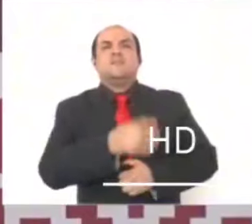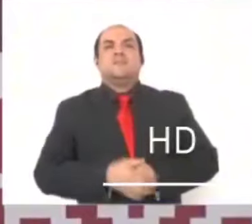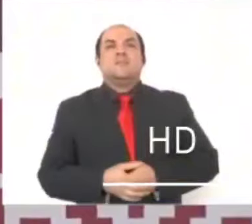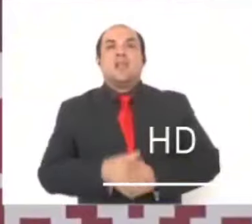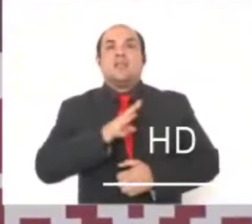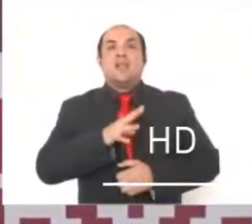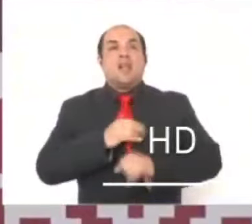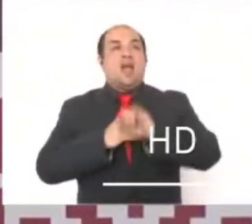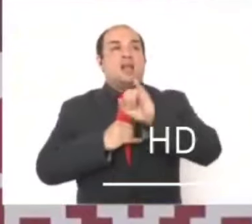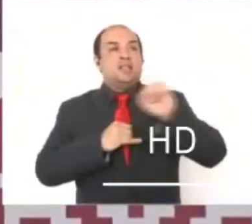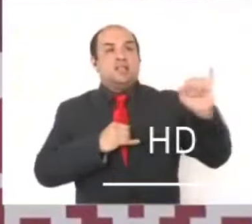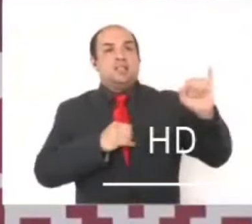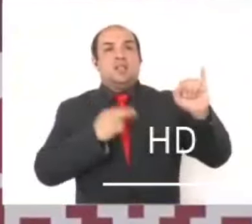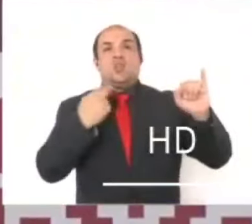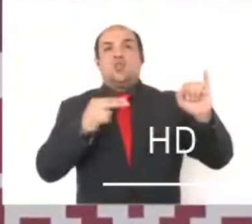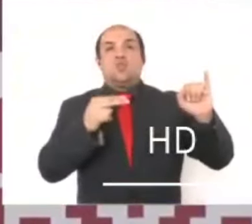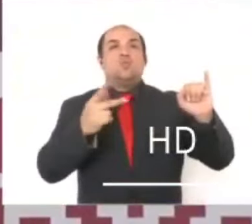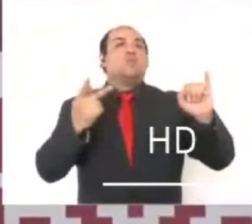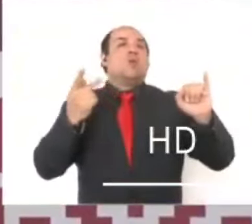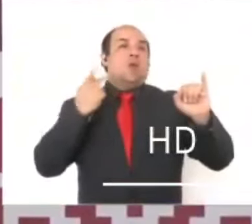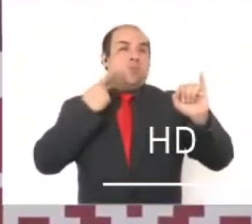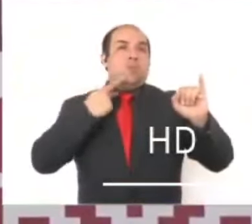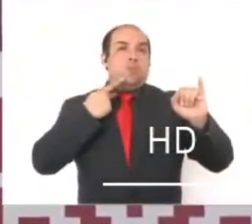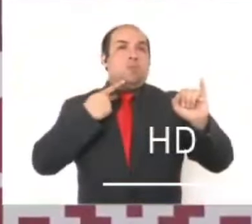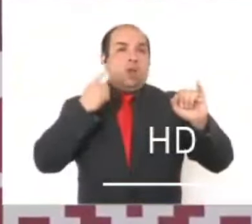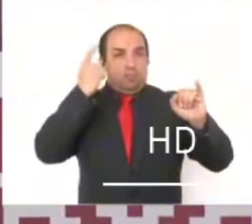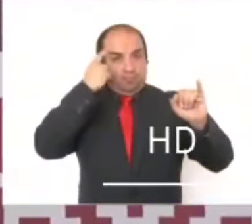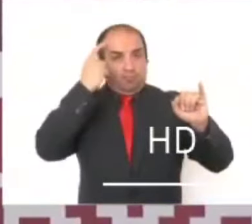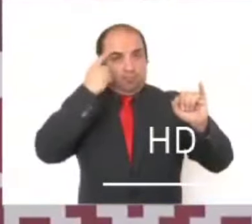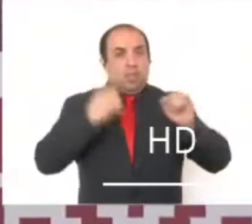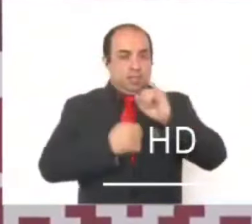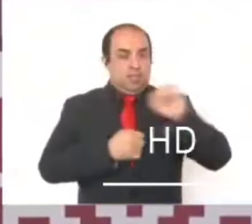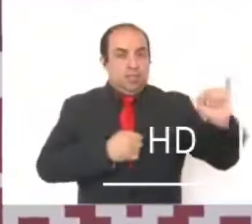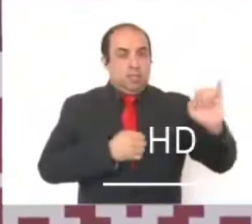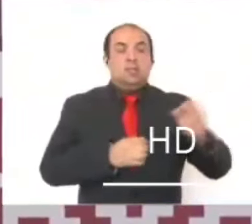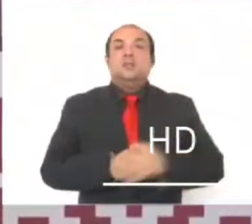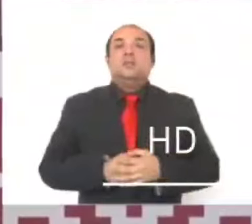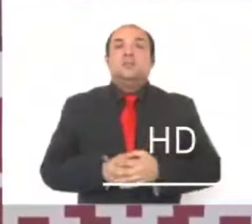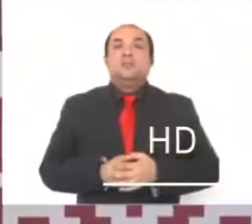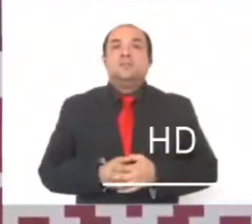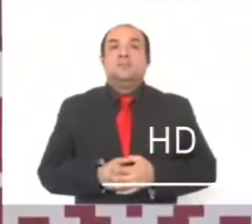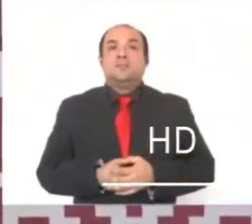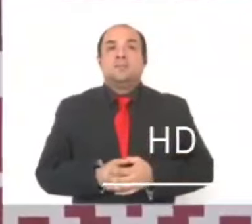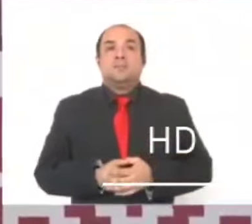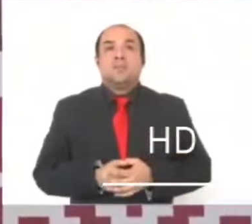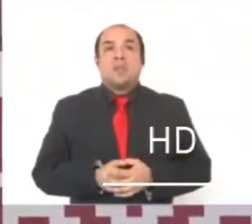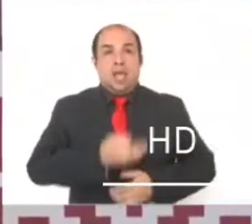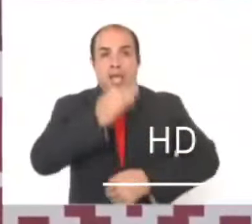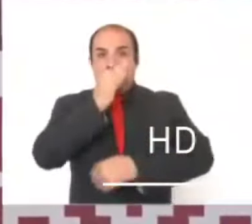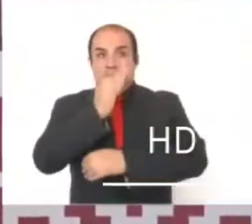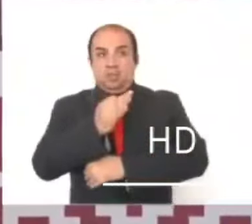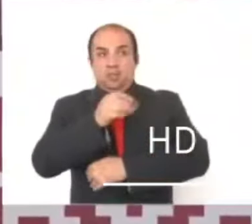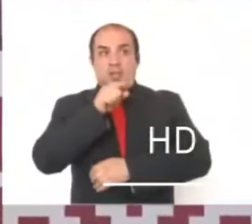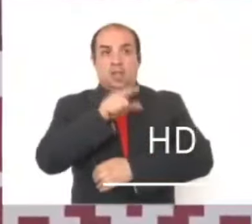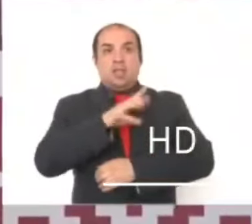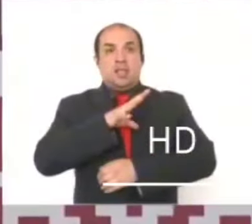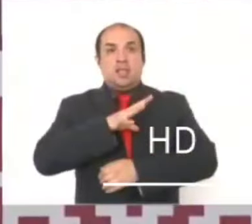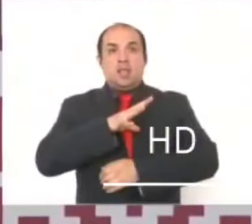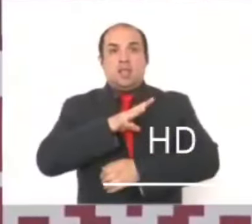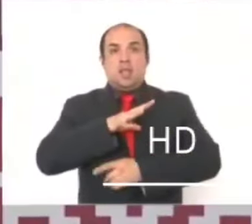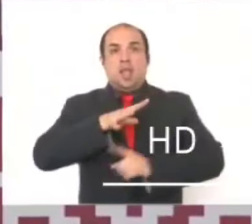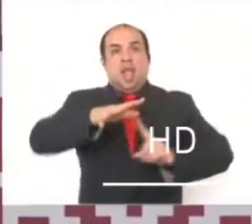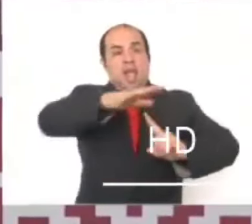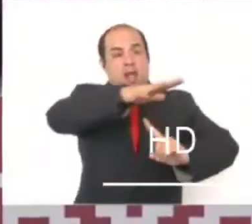la izquierda, de lo que llamamos izquierda. Debemos reconocer que la amplia gama de la